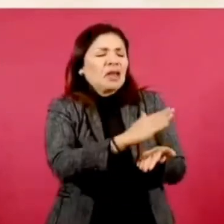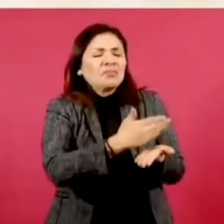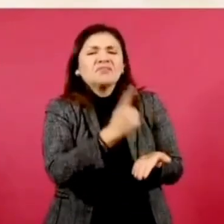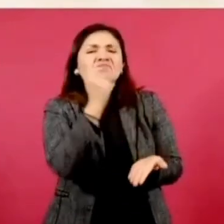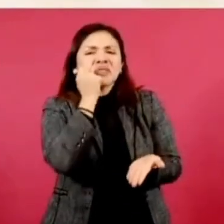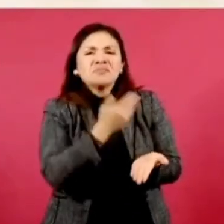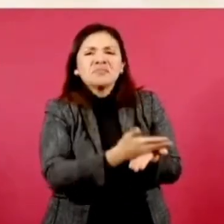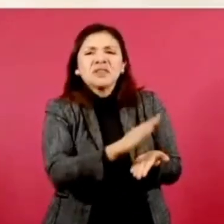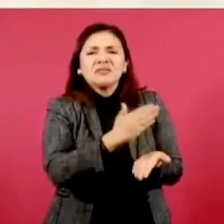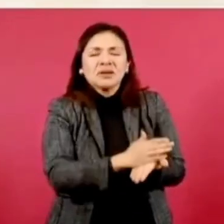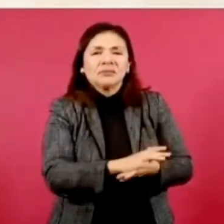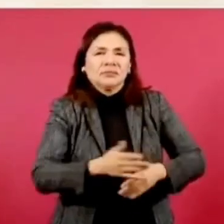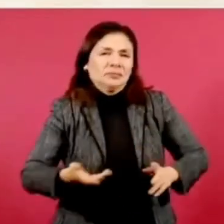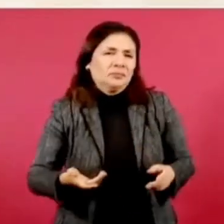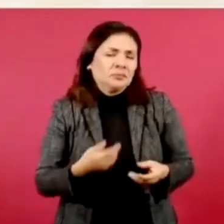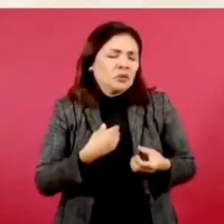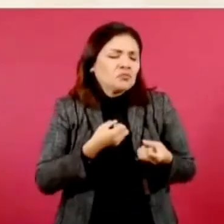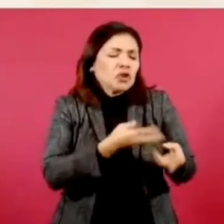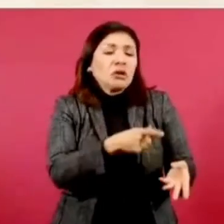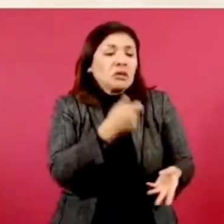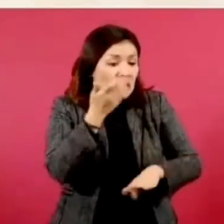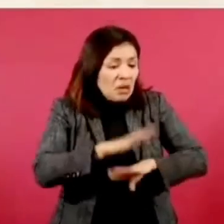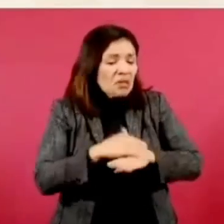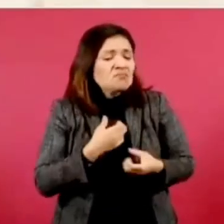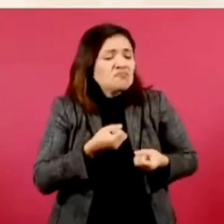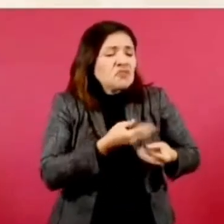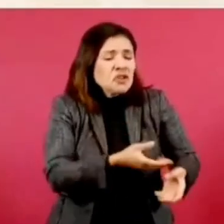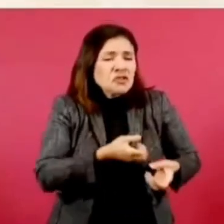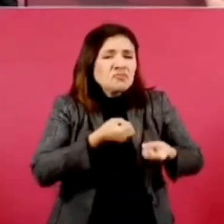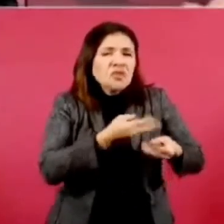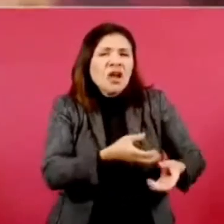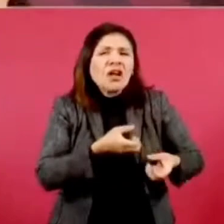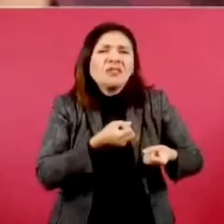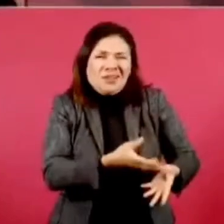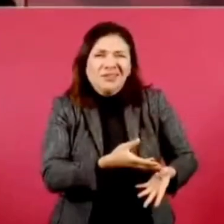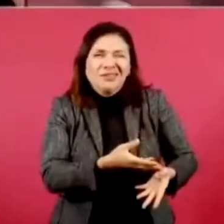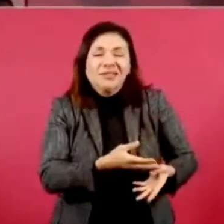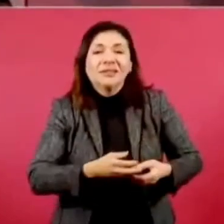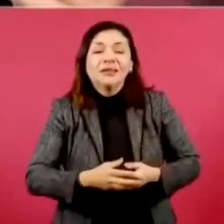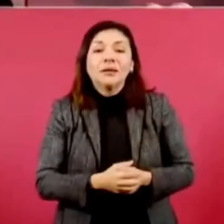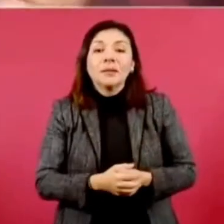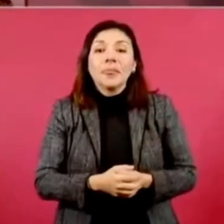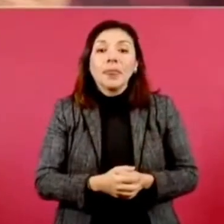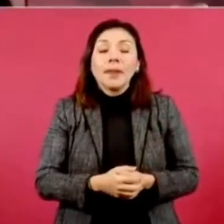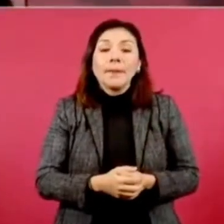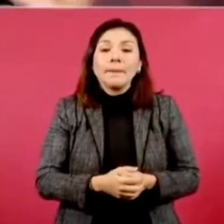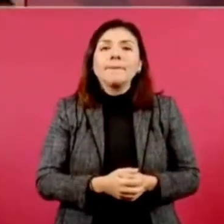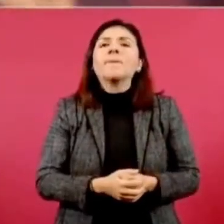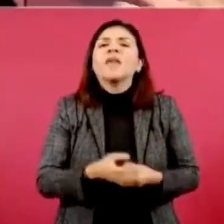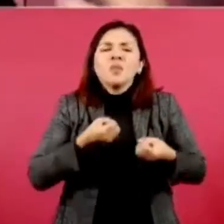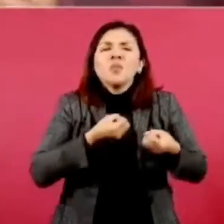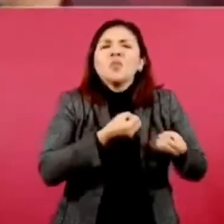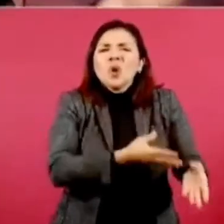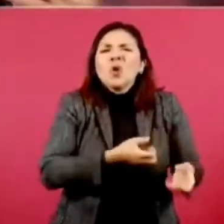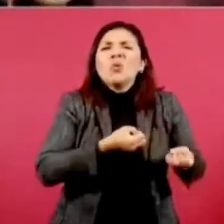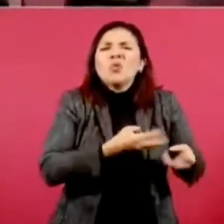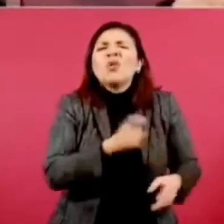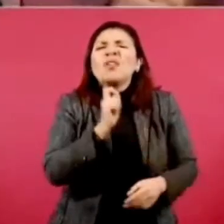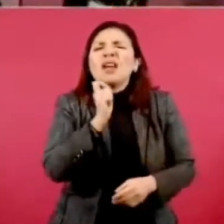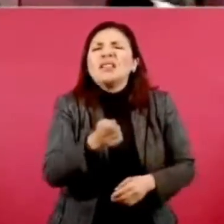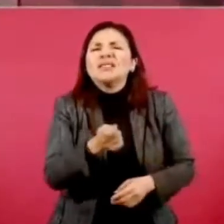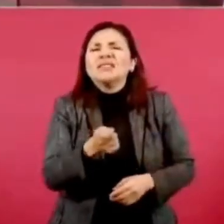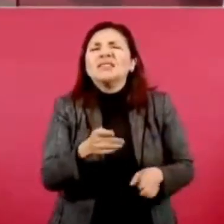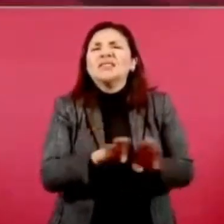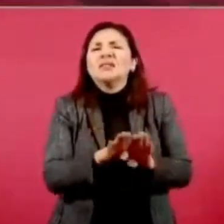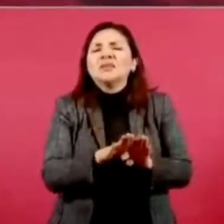Ese gallo quiere maíz. ¿Y cómo los maiciaban o cómo es el maiceo de